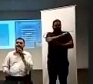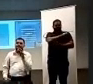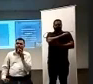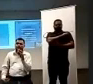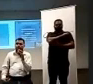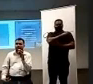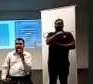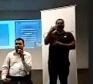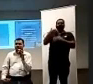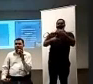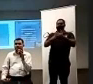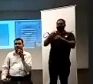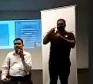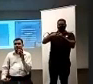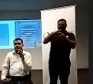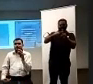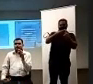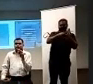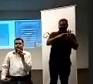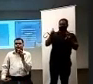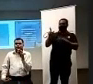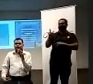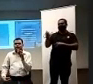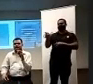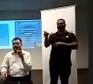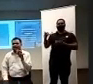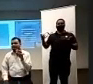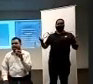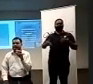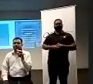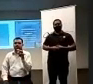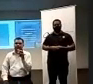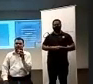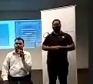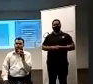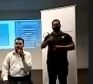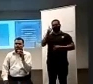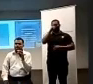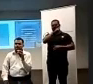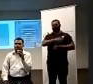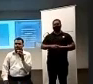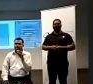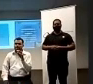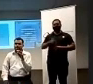El desafío fue grande porque tuvimos que volver a adaptarnos a todo.